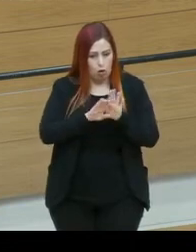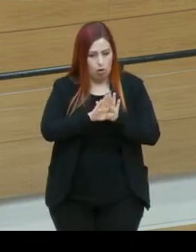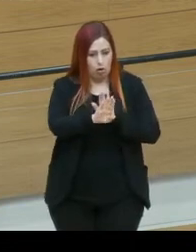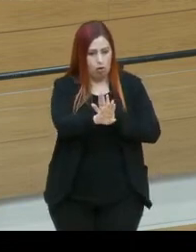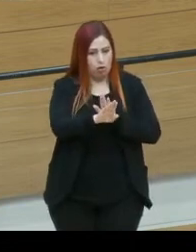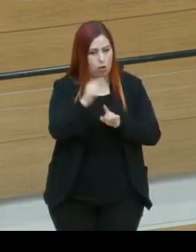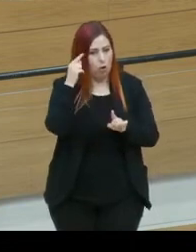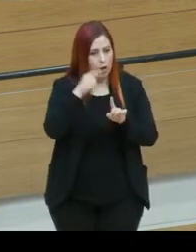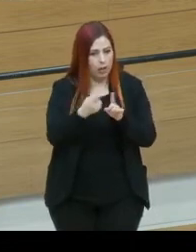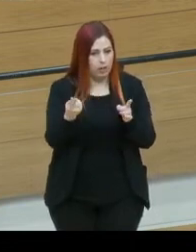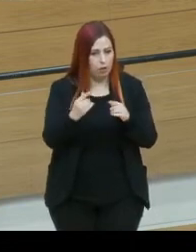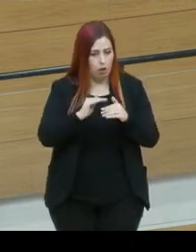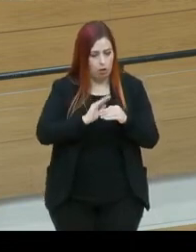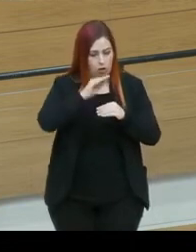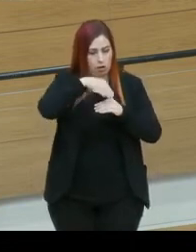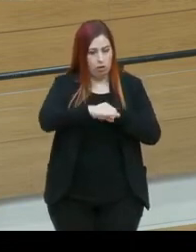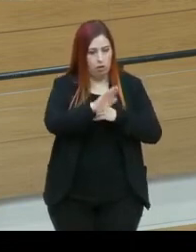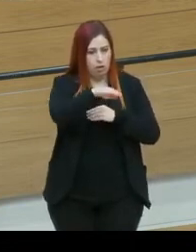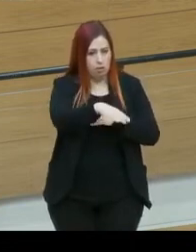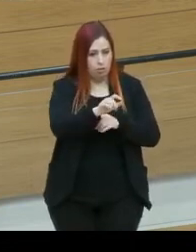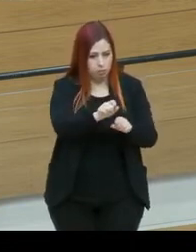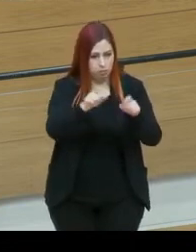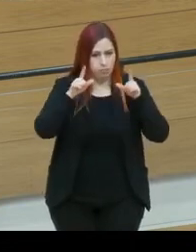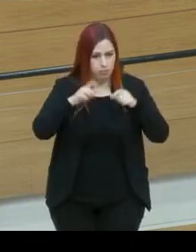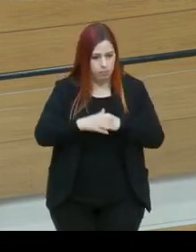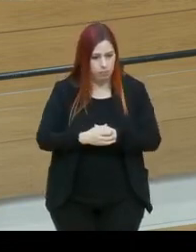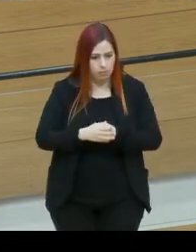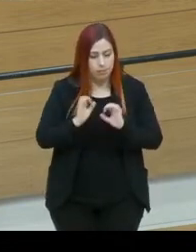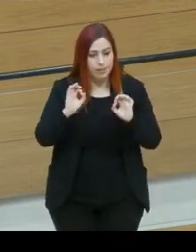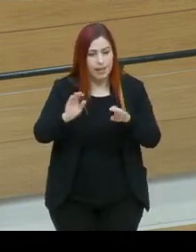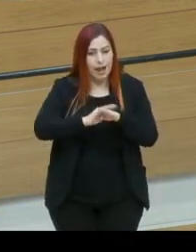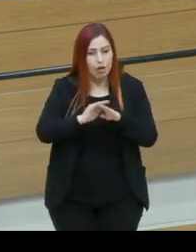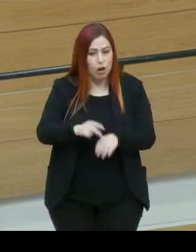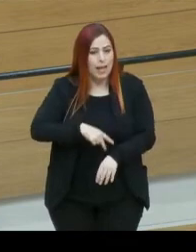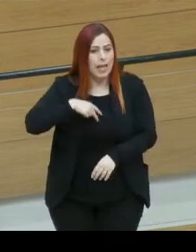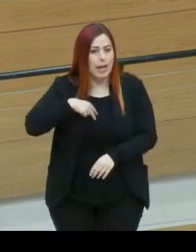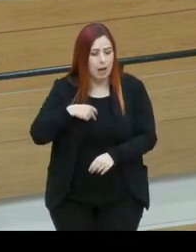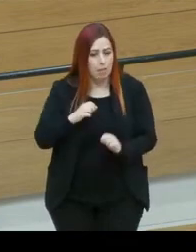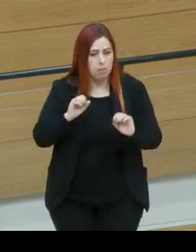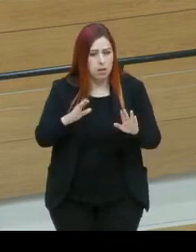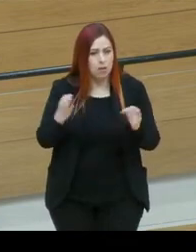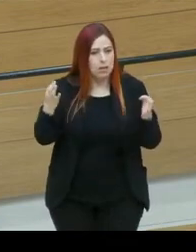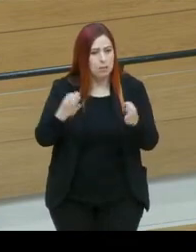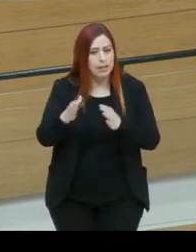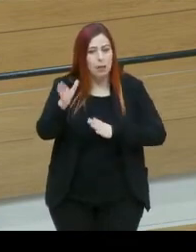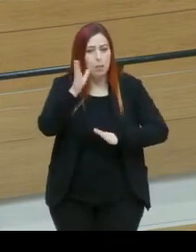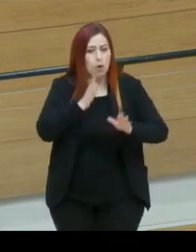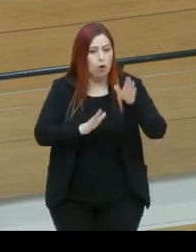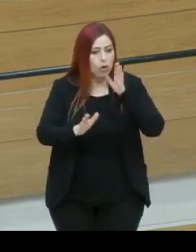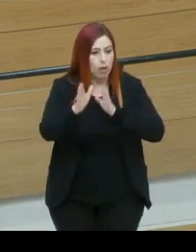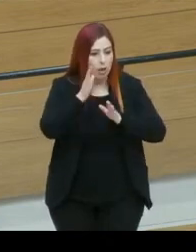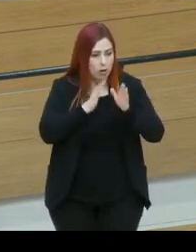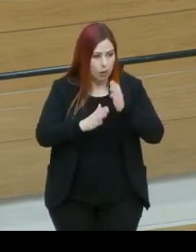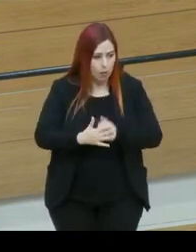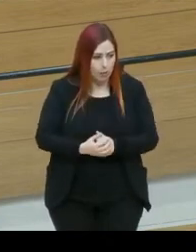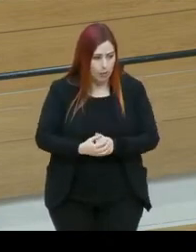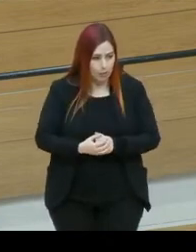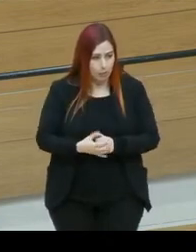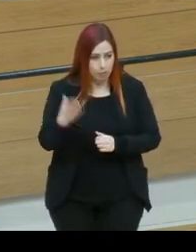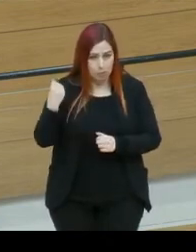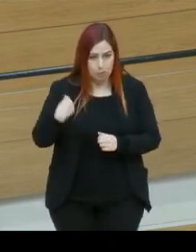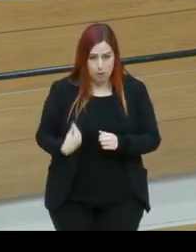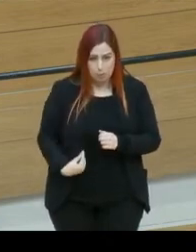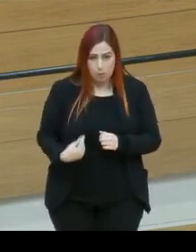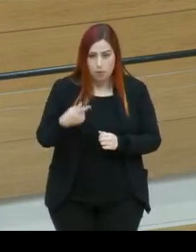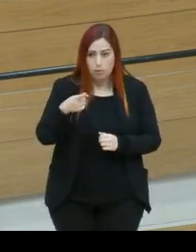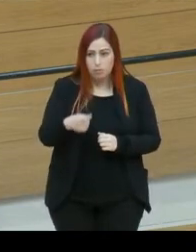intentar estabilizarse, ¿vale? Esto es el alcohol en general. ¿Y qué ocurre con el botellón? Pues el botellón